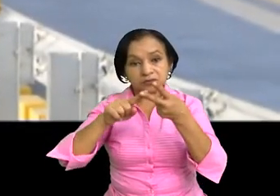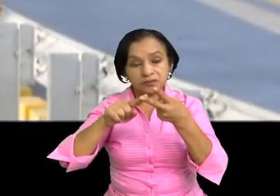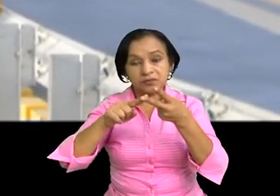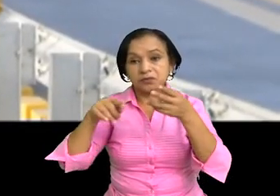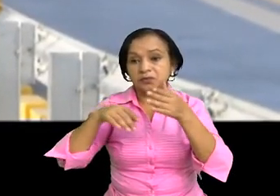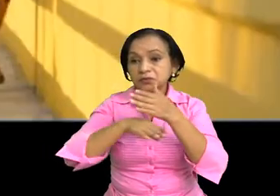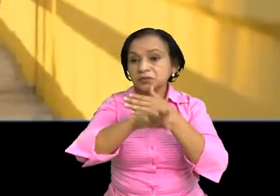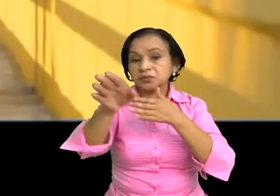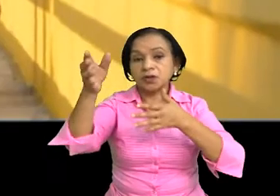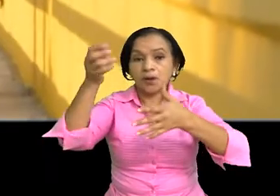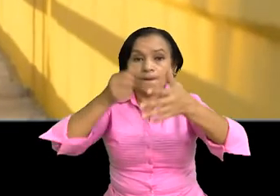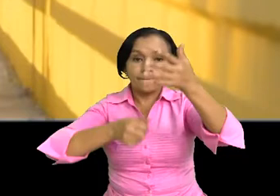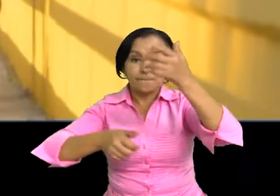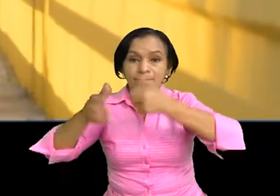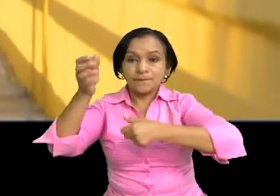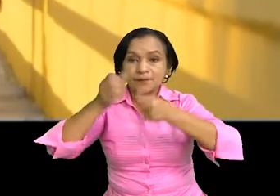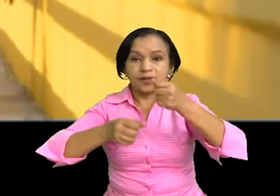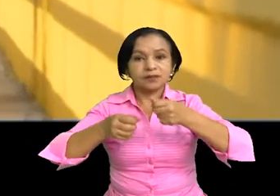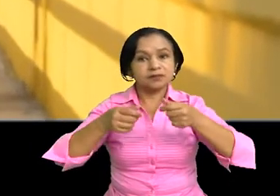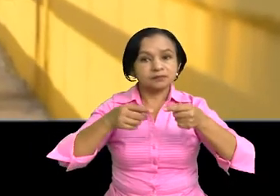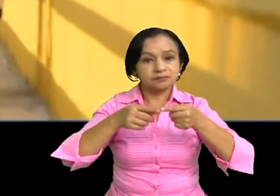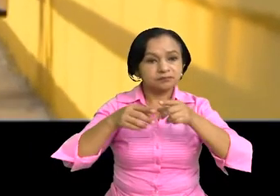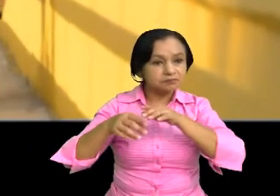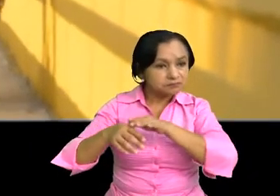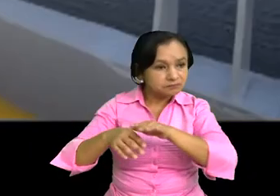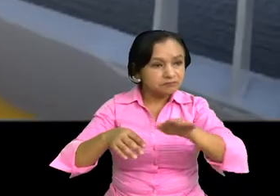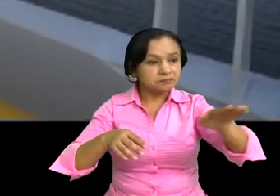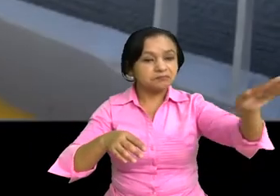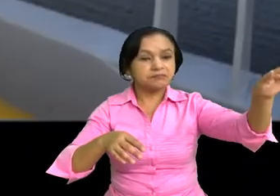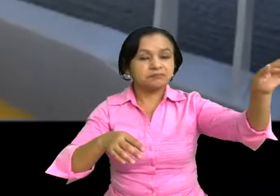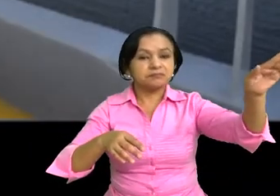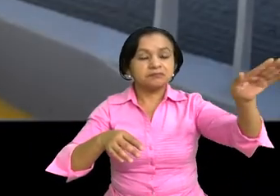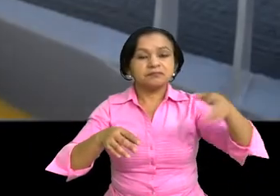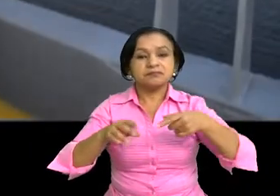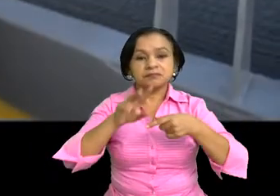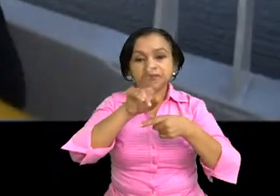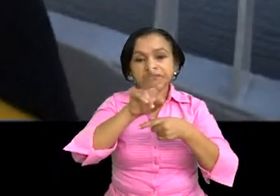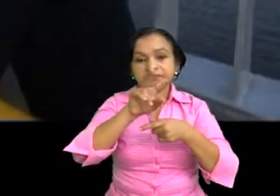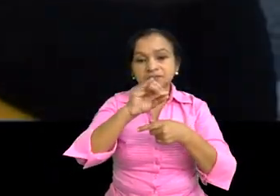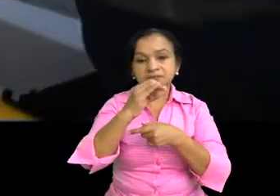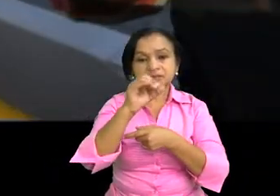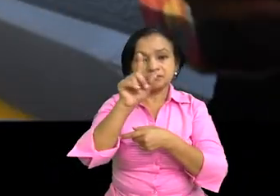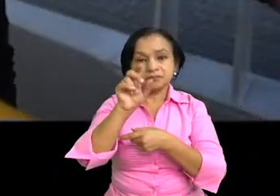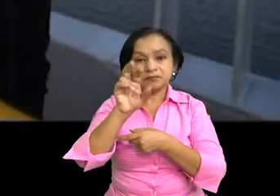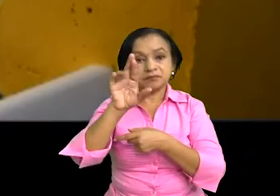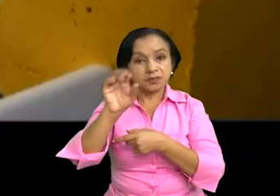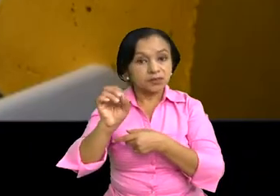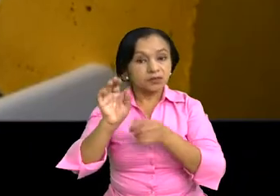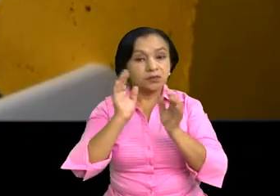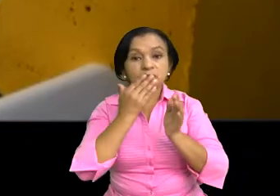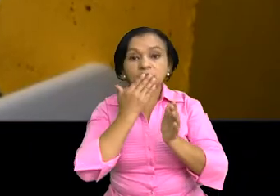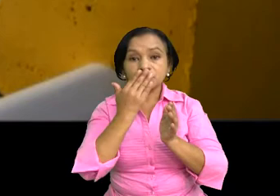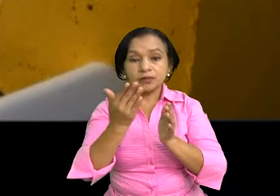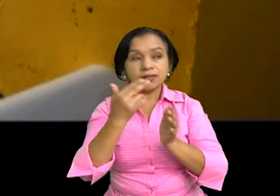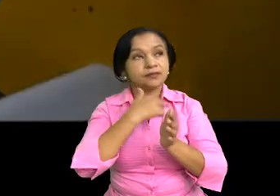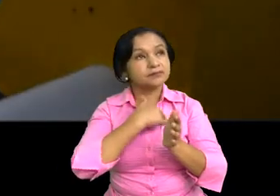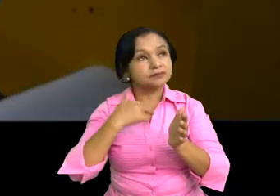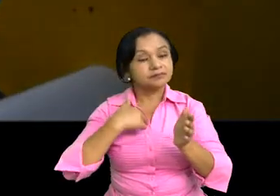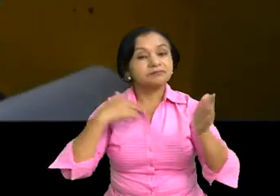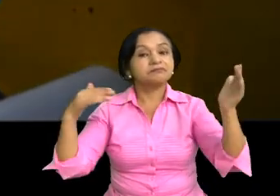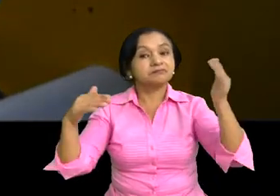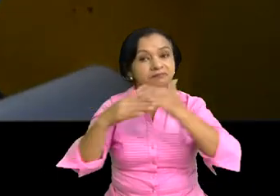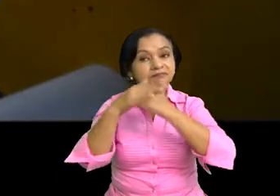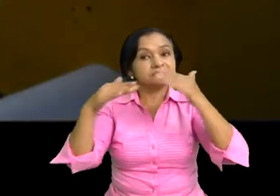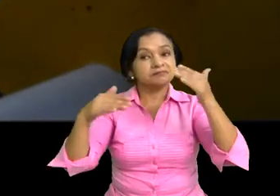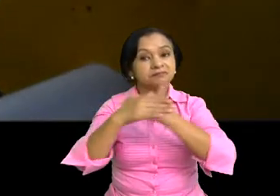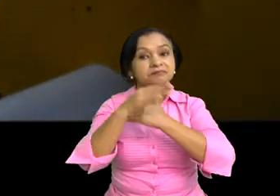salida hacia Huaco con concreto hidráulico, tenemos la salida hacia el Victoria de Julio con concreto hidráulico, y eso se ha convertido en un